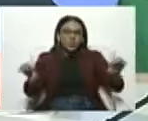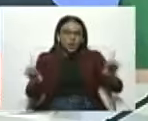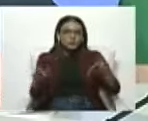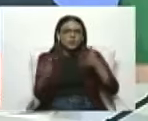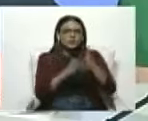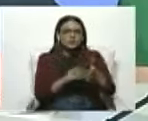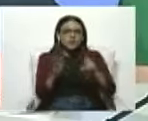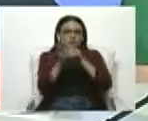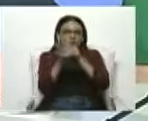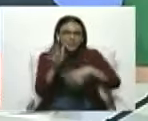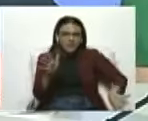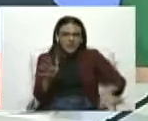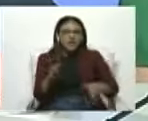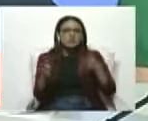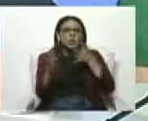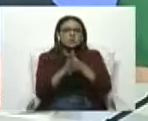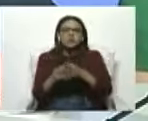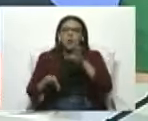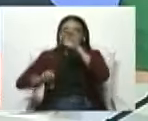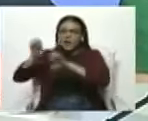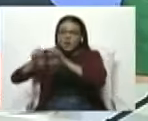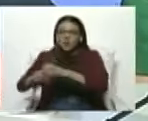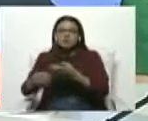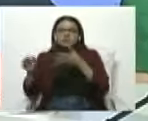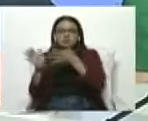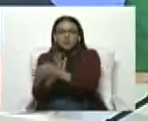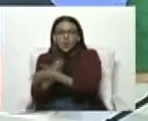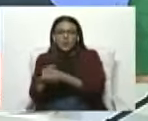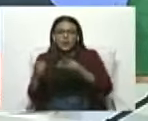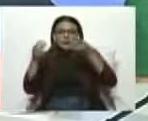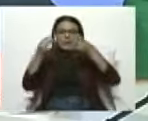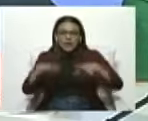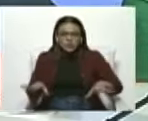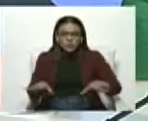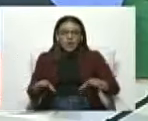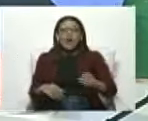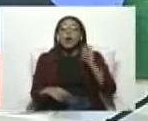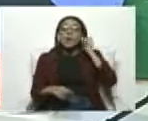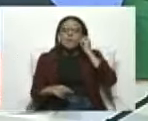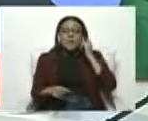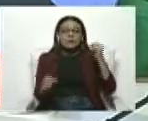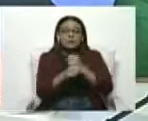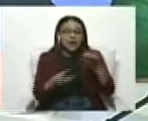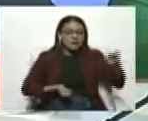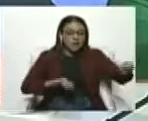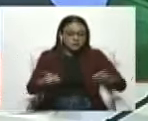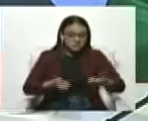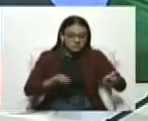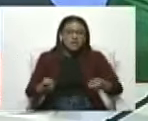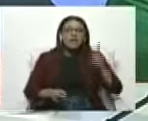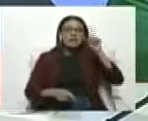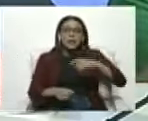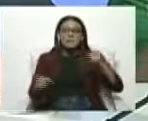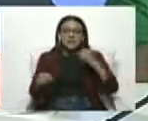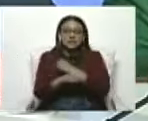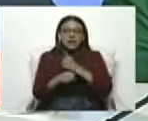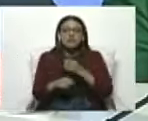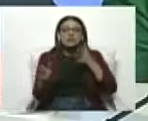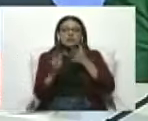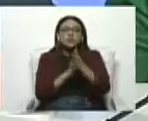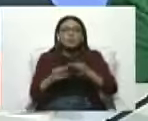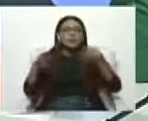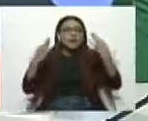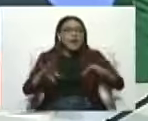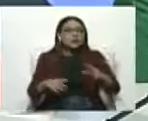de Técnicas de Reciclaje y Aseo, Movimiento Imán, Mujeres Transportistas, Recreadores de la Brigada contra el Cambio Climático,